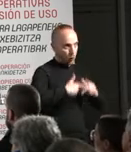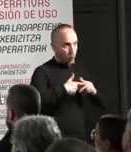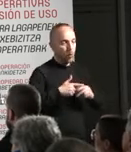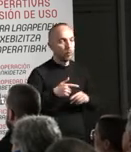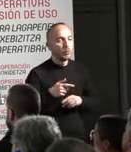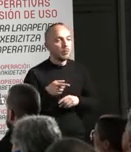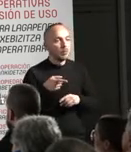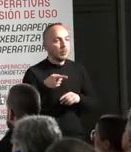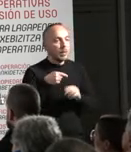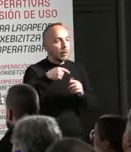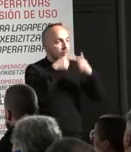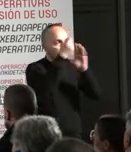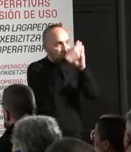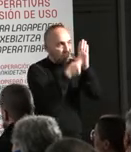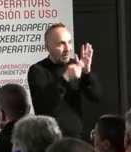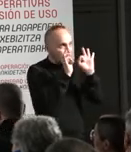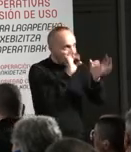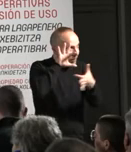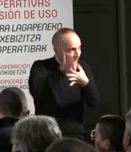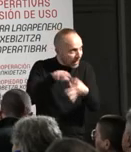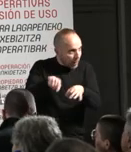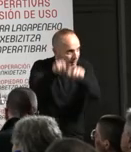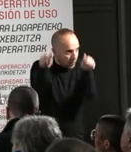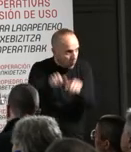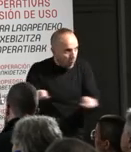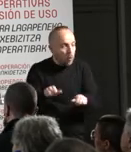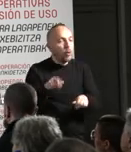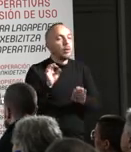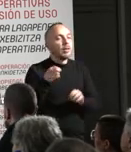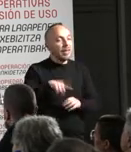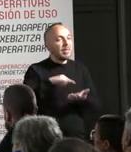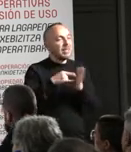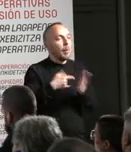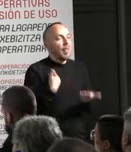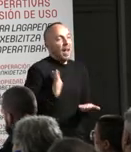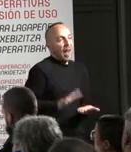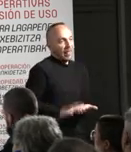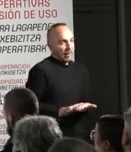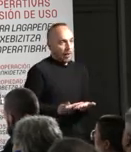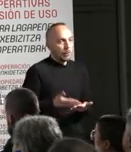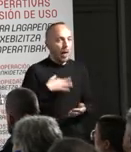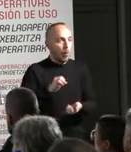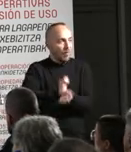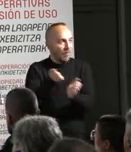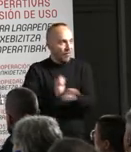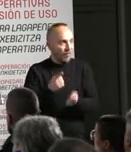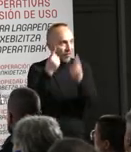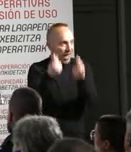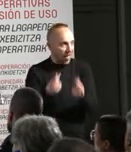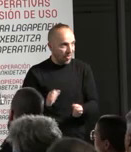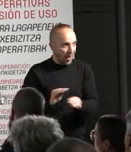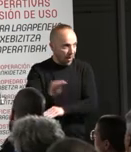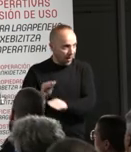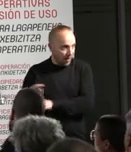modelo. También los sistemas de garantías que permitan financiar, porque ahora mismo hay solo una entidad financiera que está apoyando el